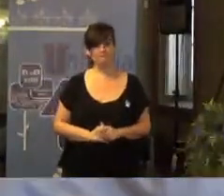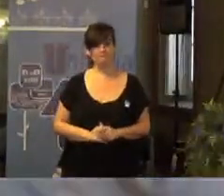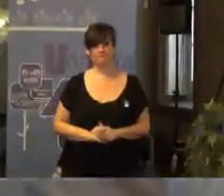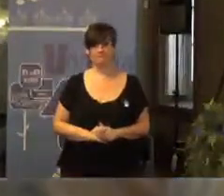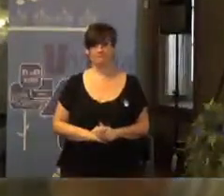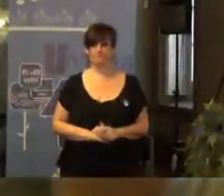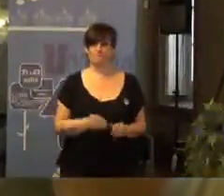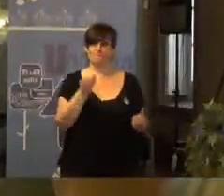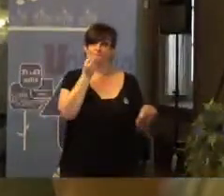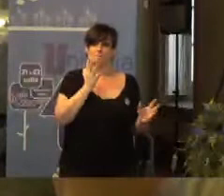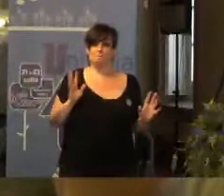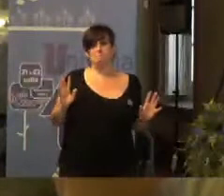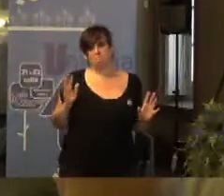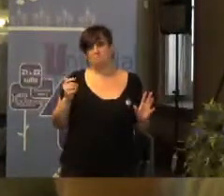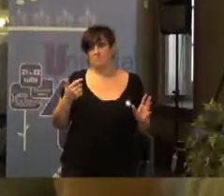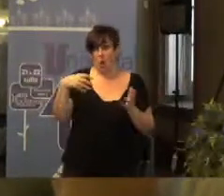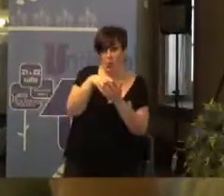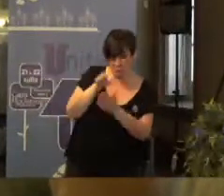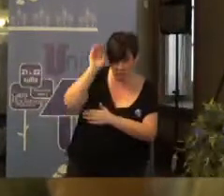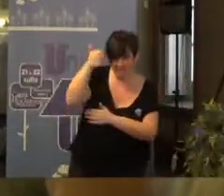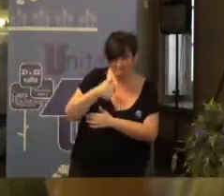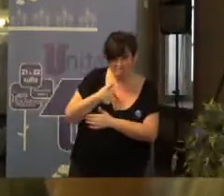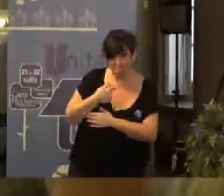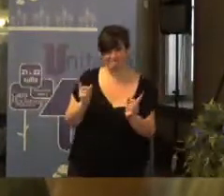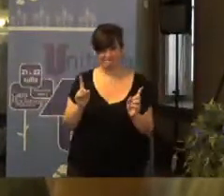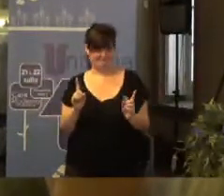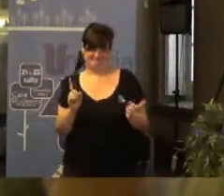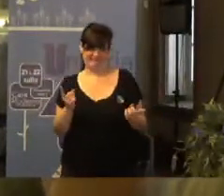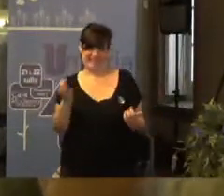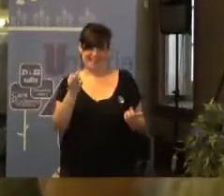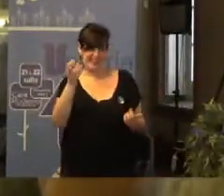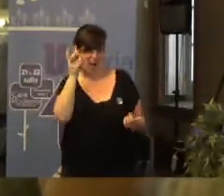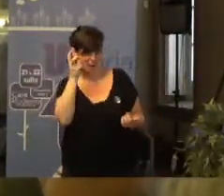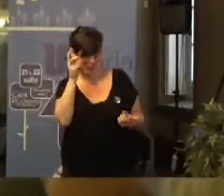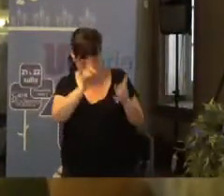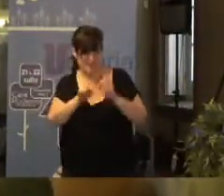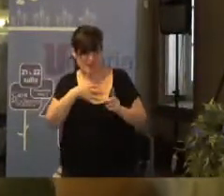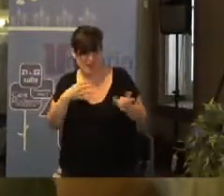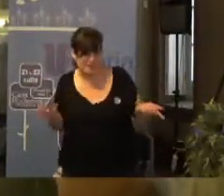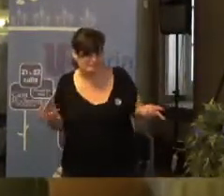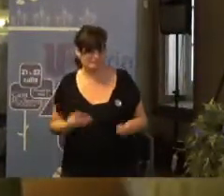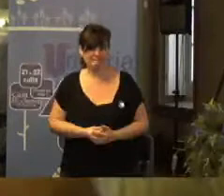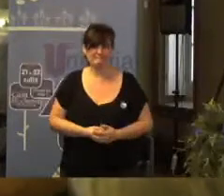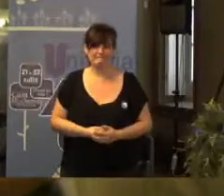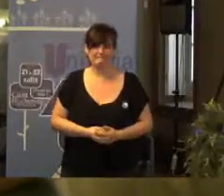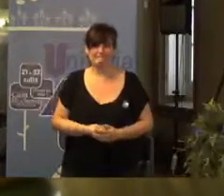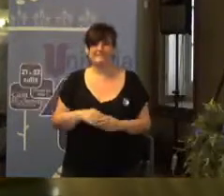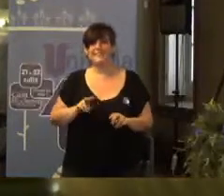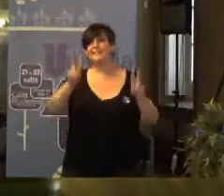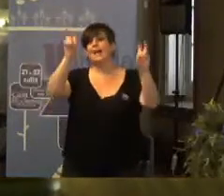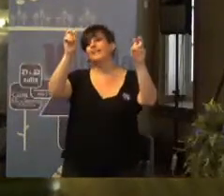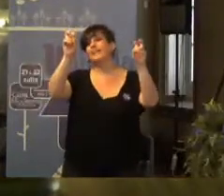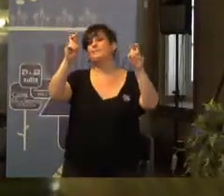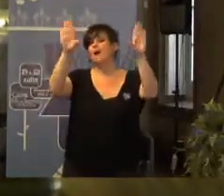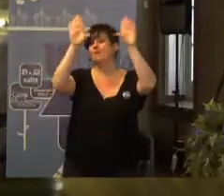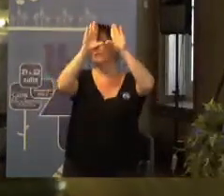Bueno, se aínda dudas que eu son republicana, é que tes un problema de audición. A cuestión do feminismo de clase dá para